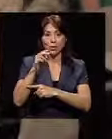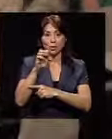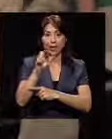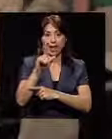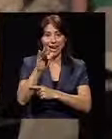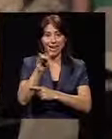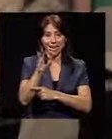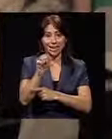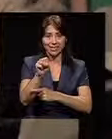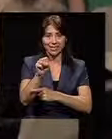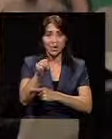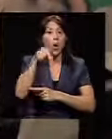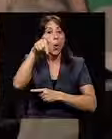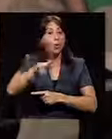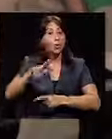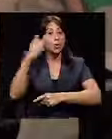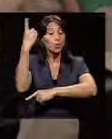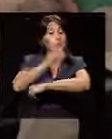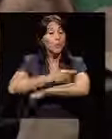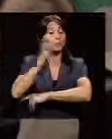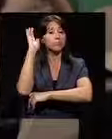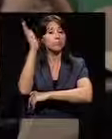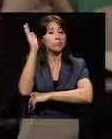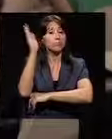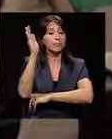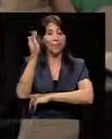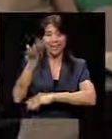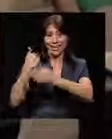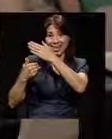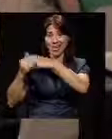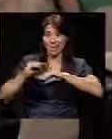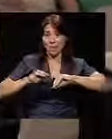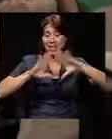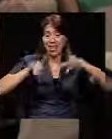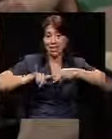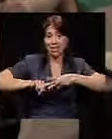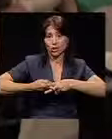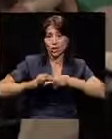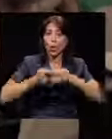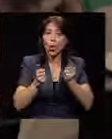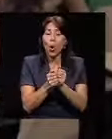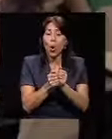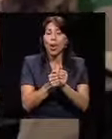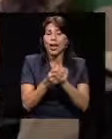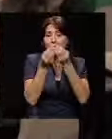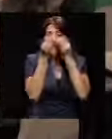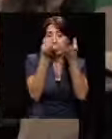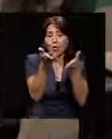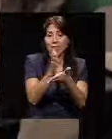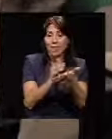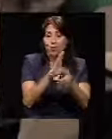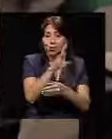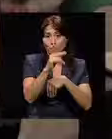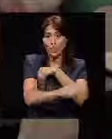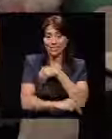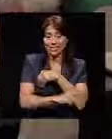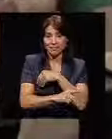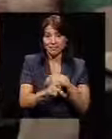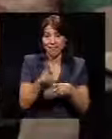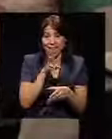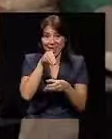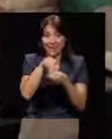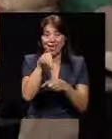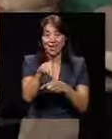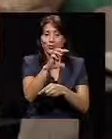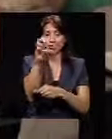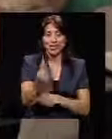de conferencias y la mañana inició con el informe de algunos de los países, entre ellos Costa Rica. Y también la presidenta de la Asociación Mundial de Intérpretes,